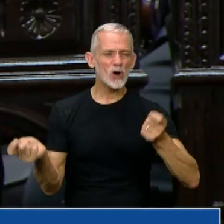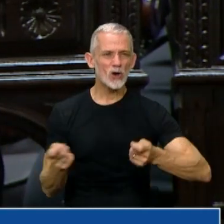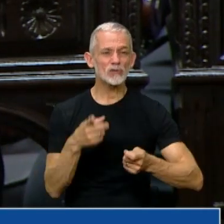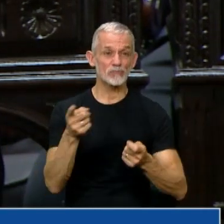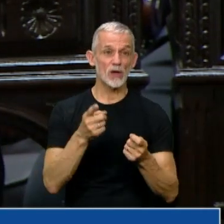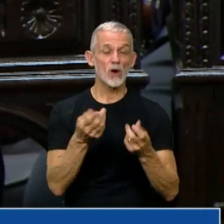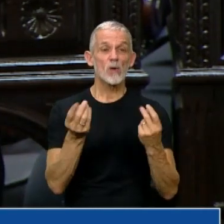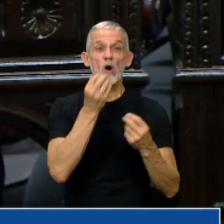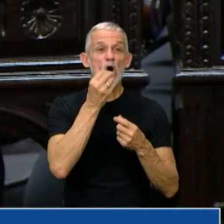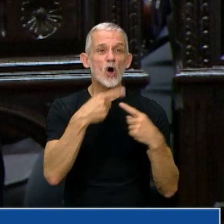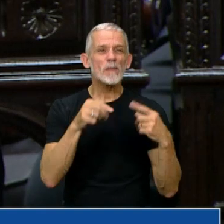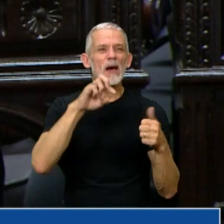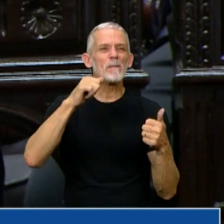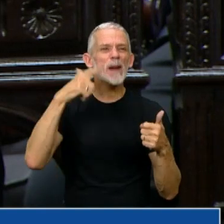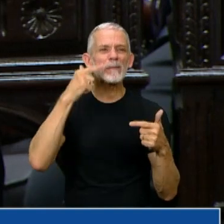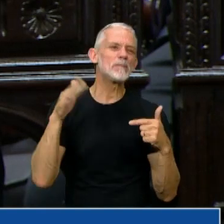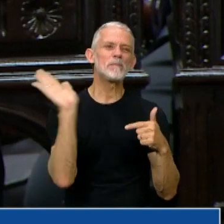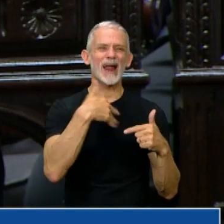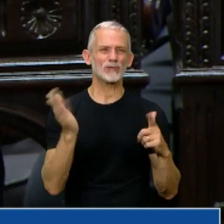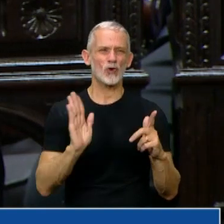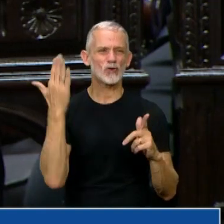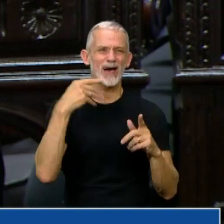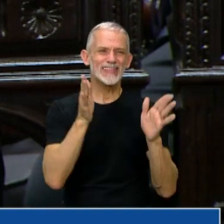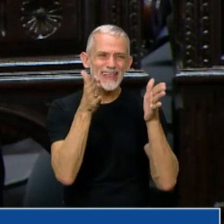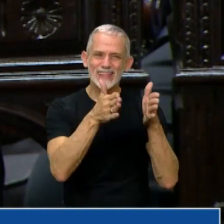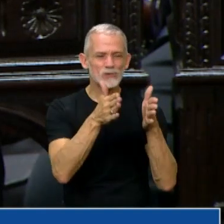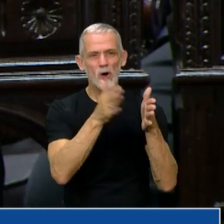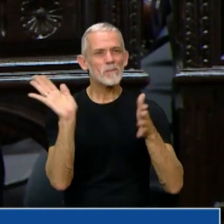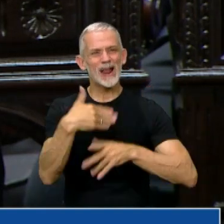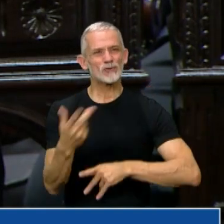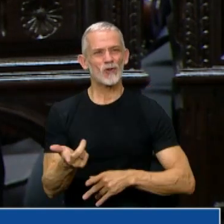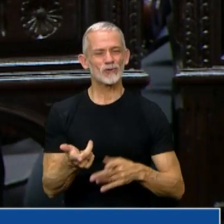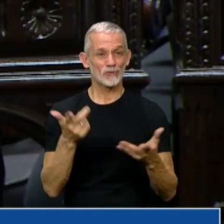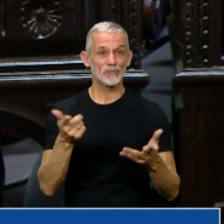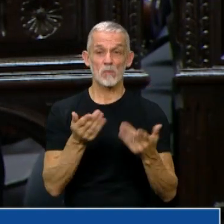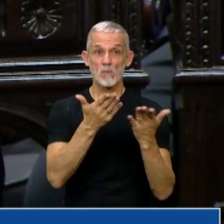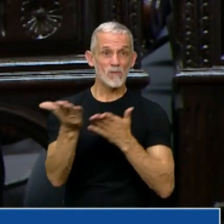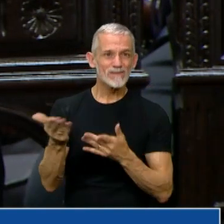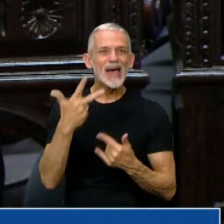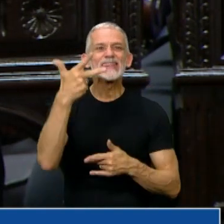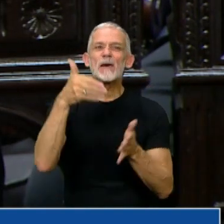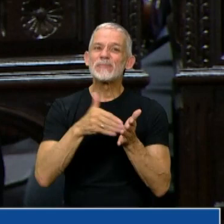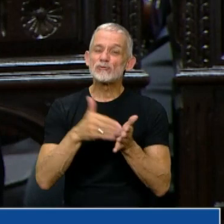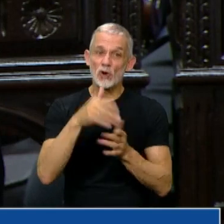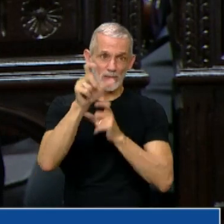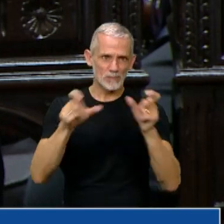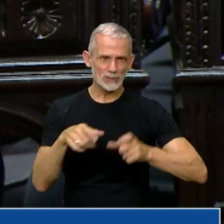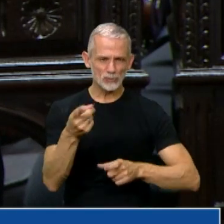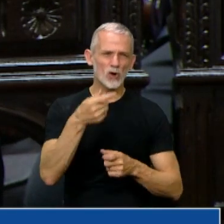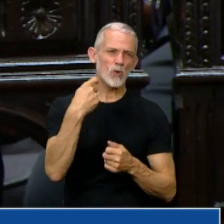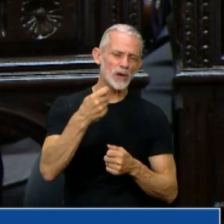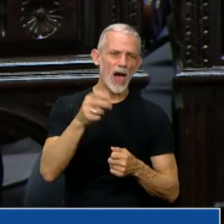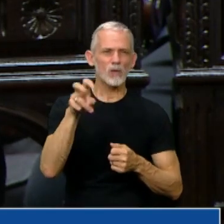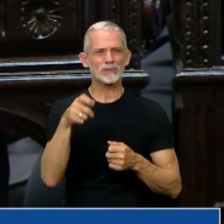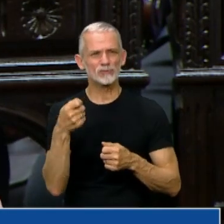universalizando la canasta alimentaria del PAMI. Esto beneficia a casi 3 millones de jubilados, jubiladas,